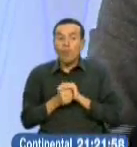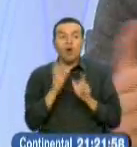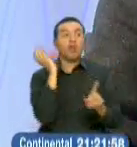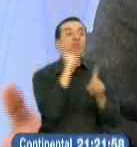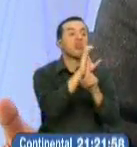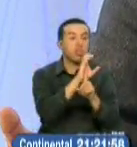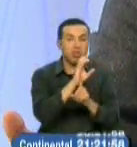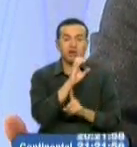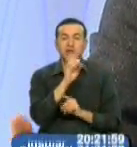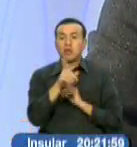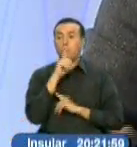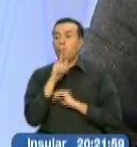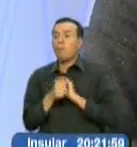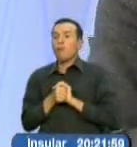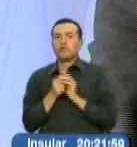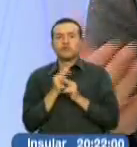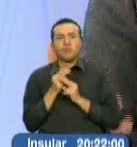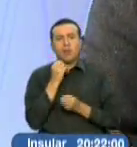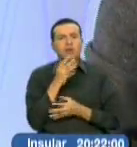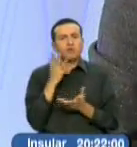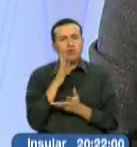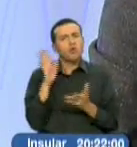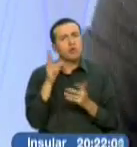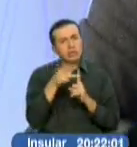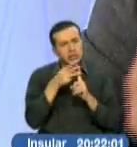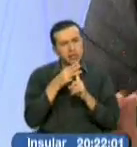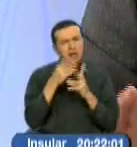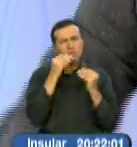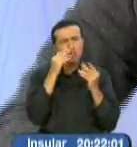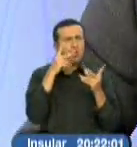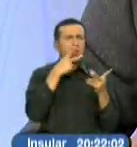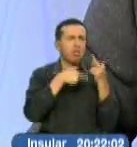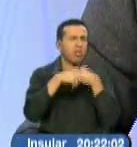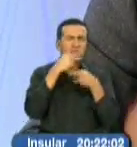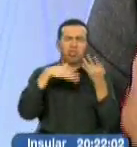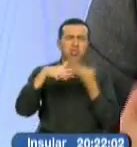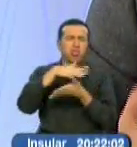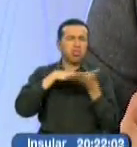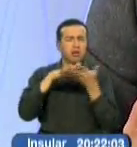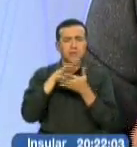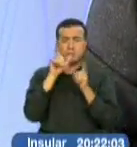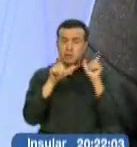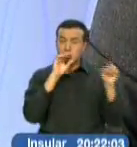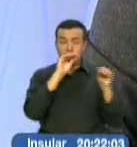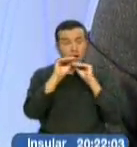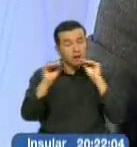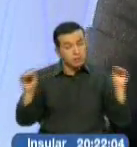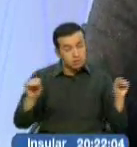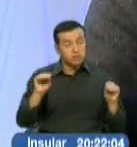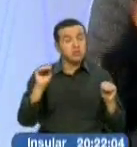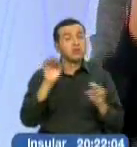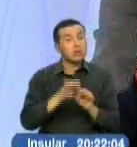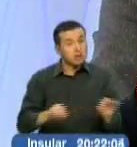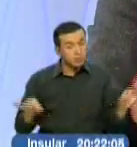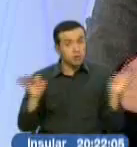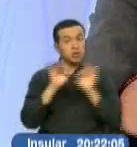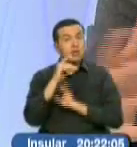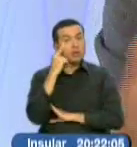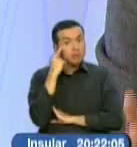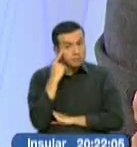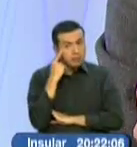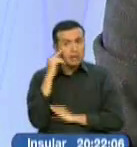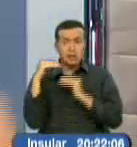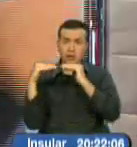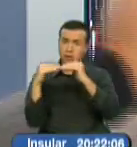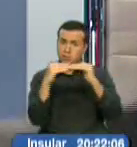que democraticen el uso de la palabra a que sean espacios de infamias. Yo creo que ahí la sociedad, aquí la gente tiene que empezar a ver la posibilidad de atesorar